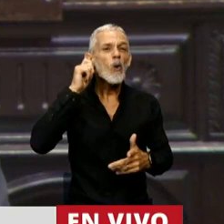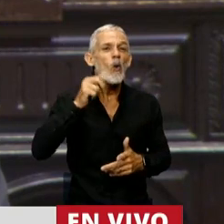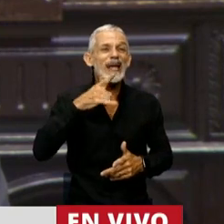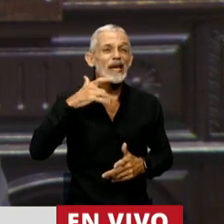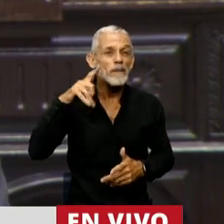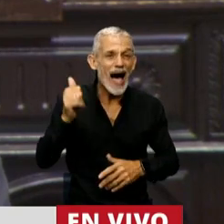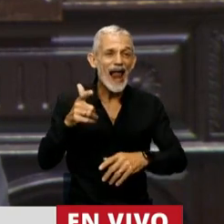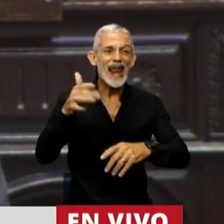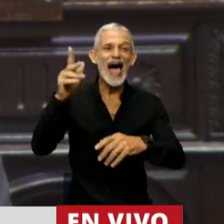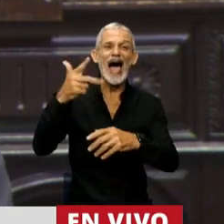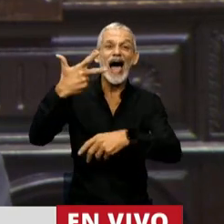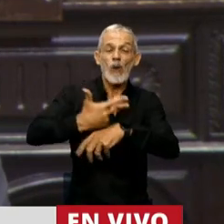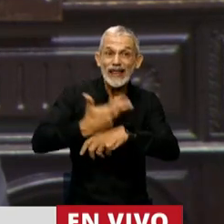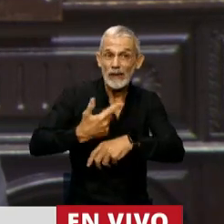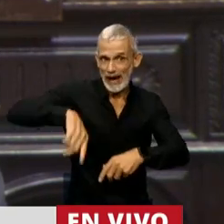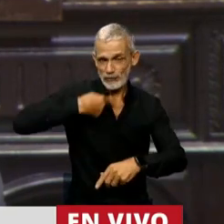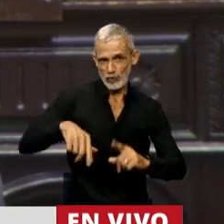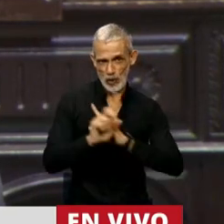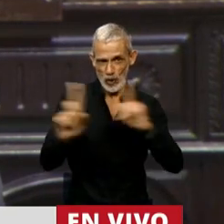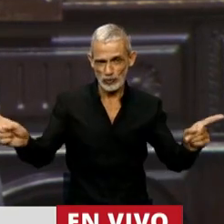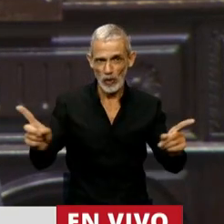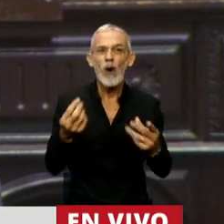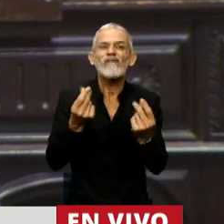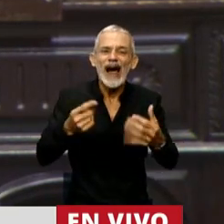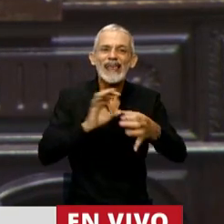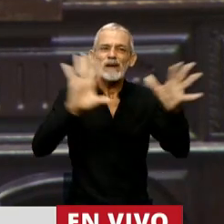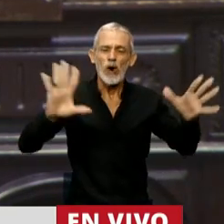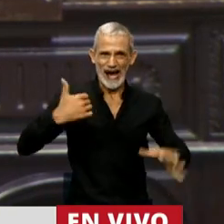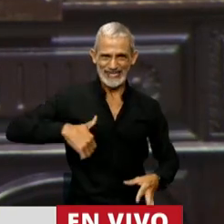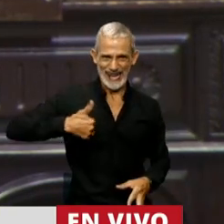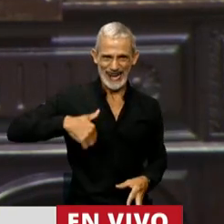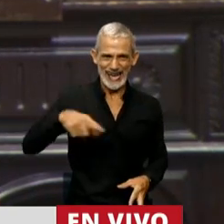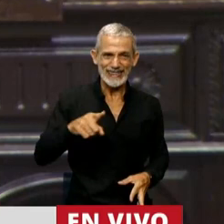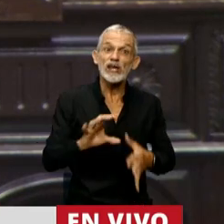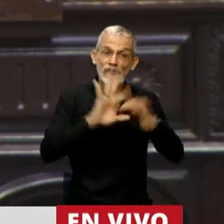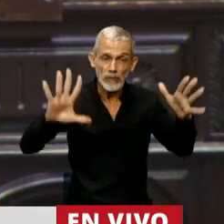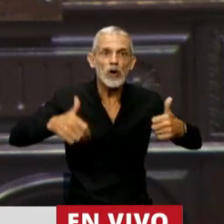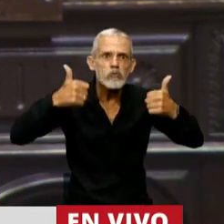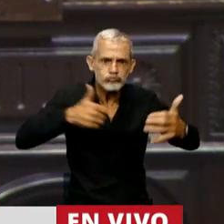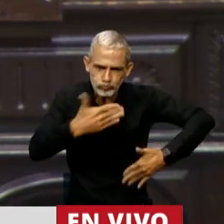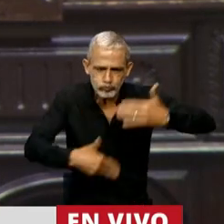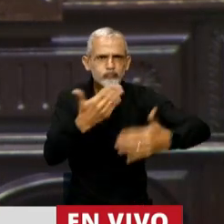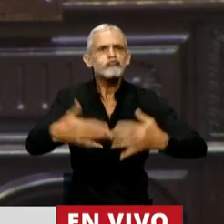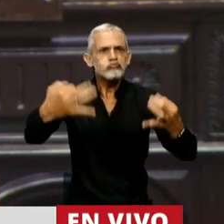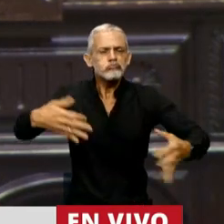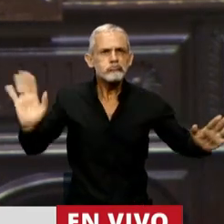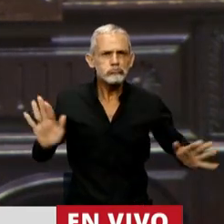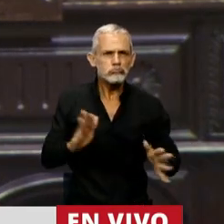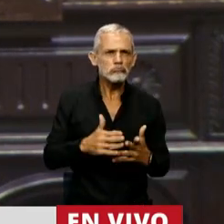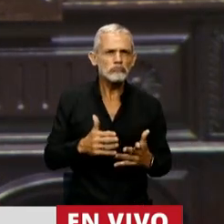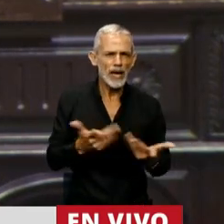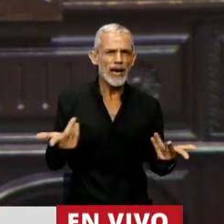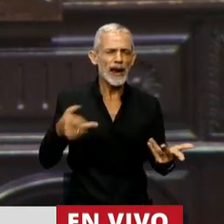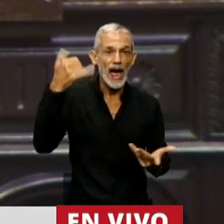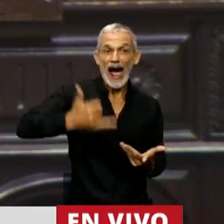se quemó el Congreso. Tengamos más valoración de la democracia argentina. Hoy la democracia está funcionando. No tenemos un